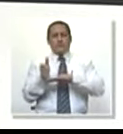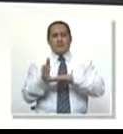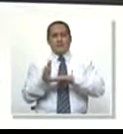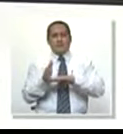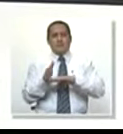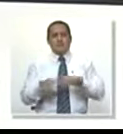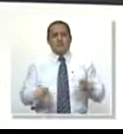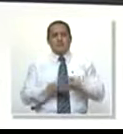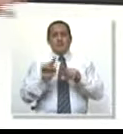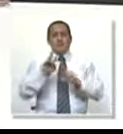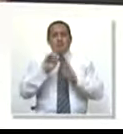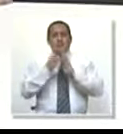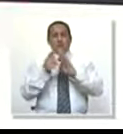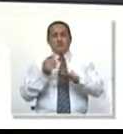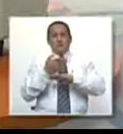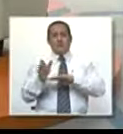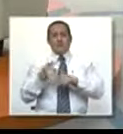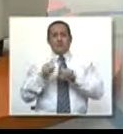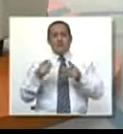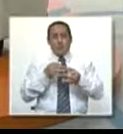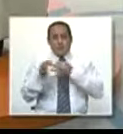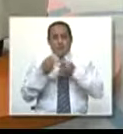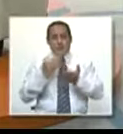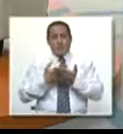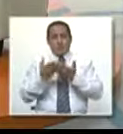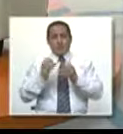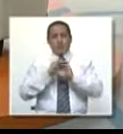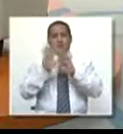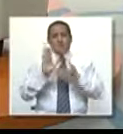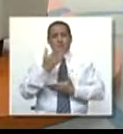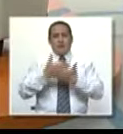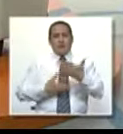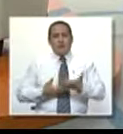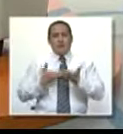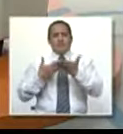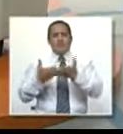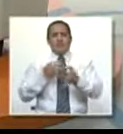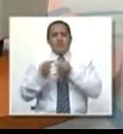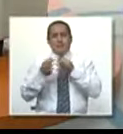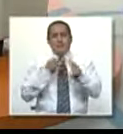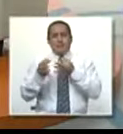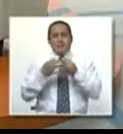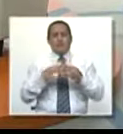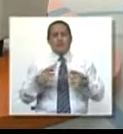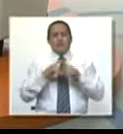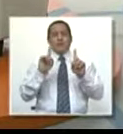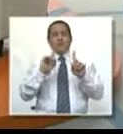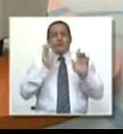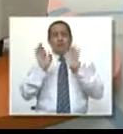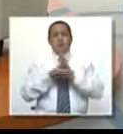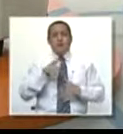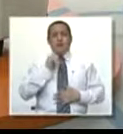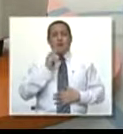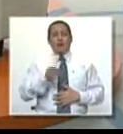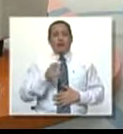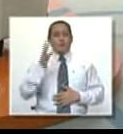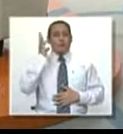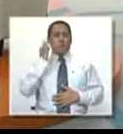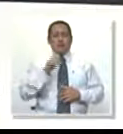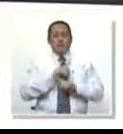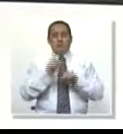minutos y llega 2 minutos tarde pero justificadamente ella presenta un documento justificatorio sin embargo la jueza